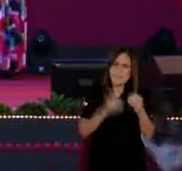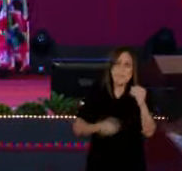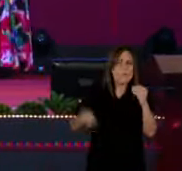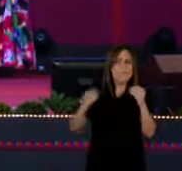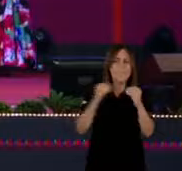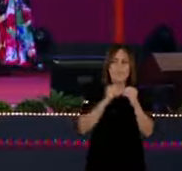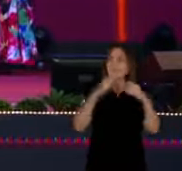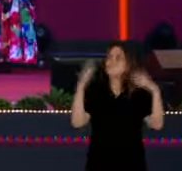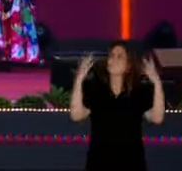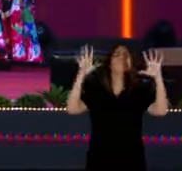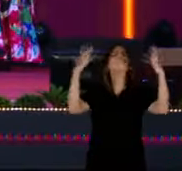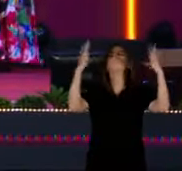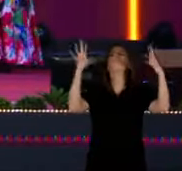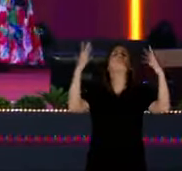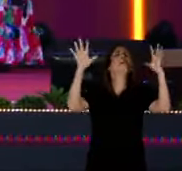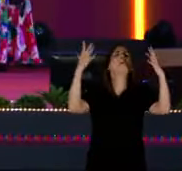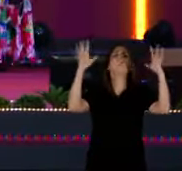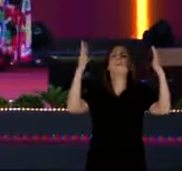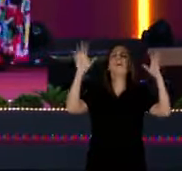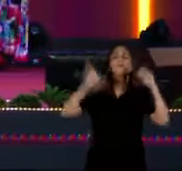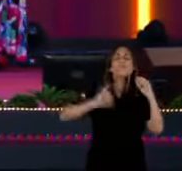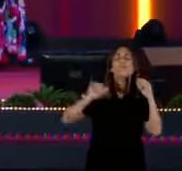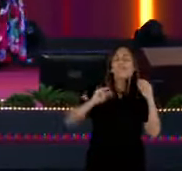Repito, un aplauso que diga quiero más.